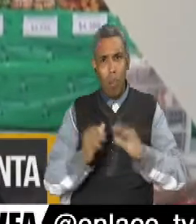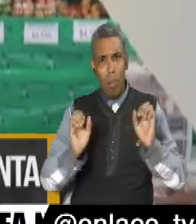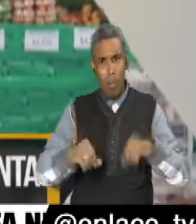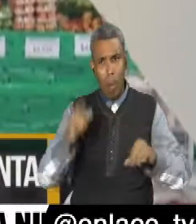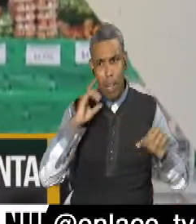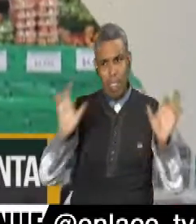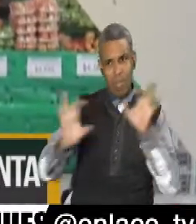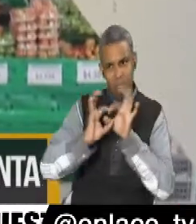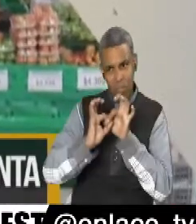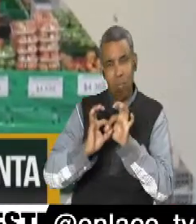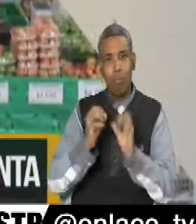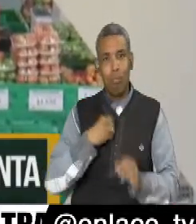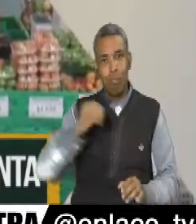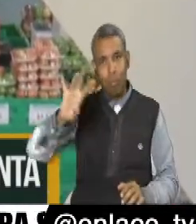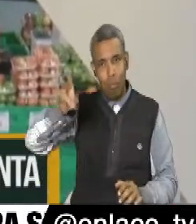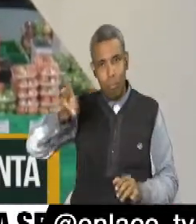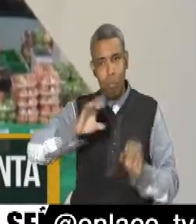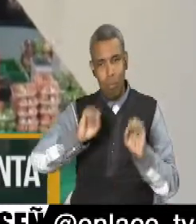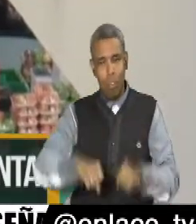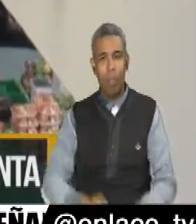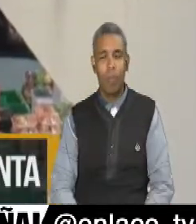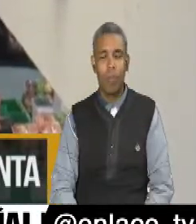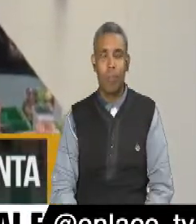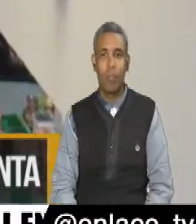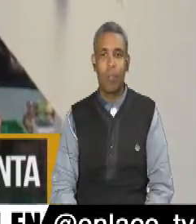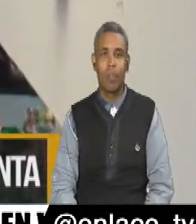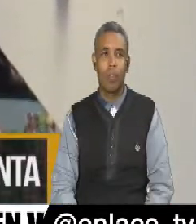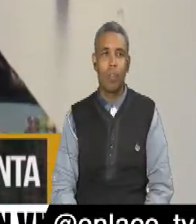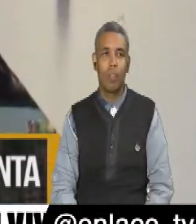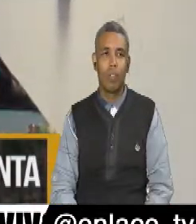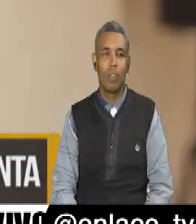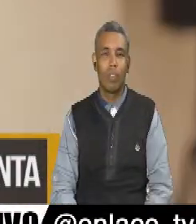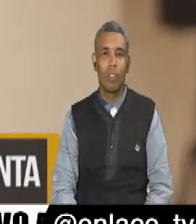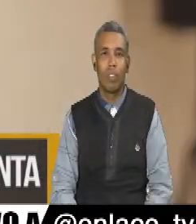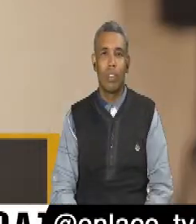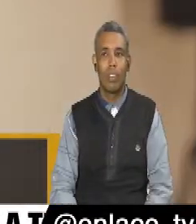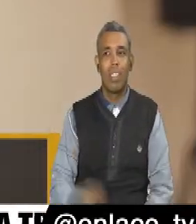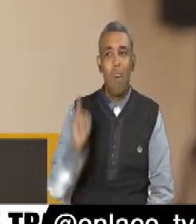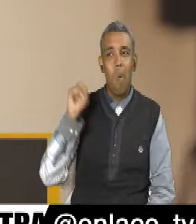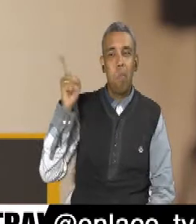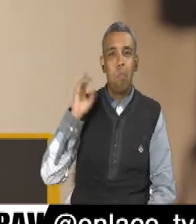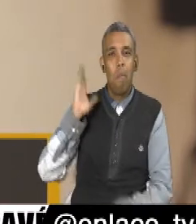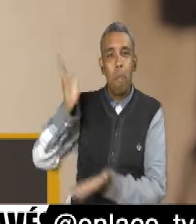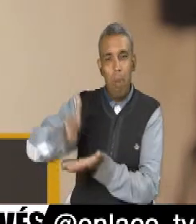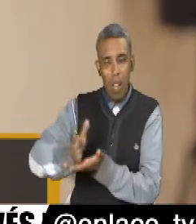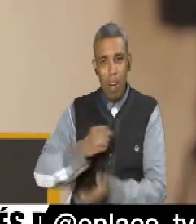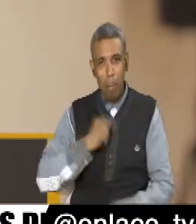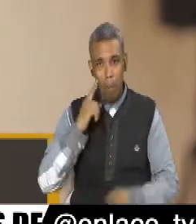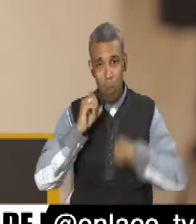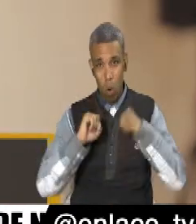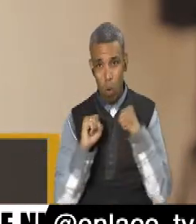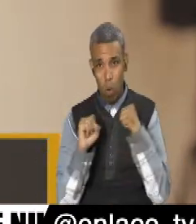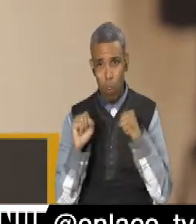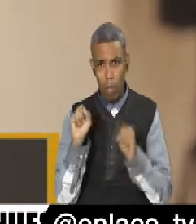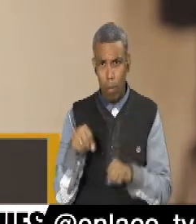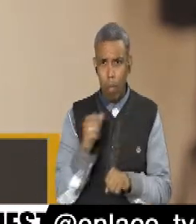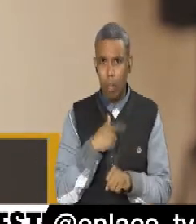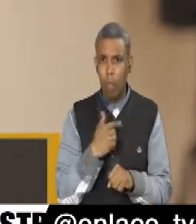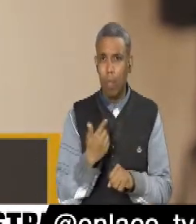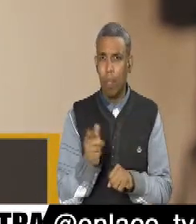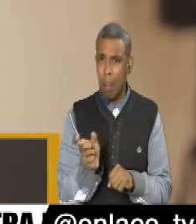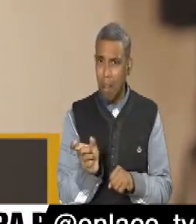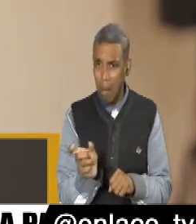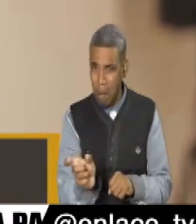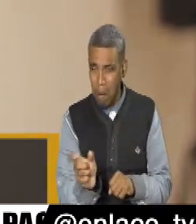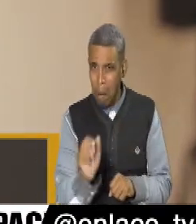empresa 100% barranqueña. Puede acercarse a las oficinas del Banco Bogotá, piden el servicio a la tarjeta, o llenan el